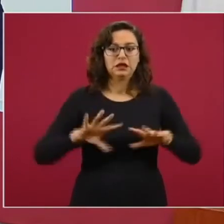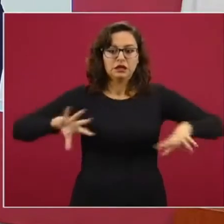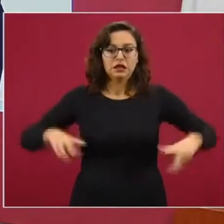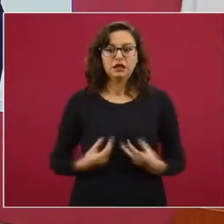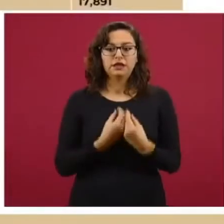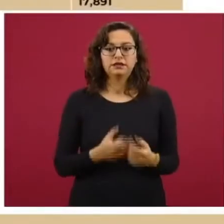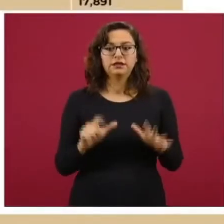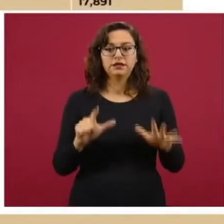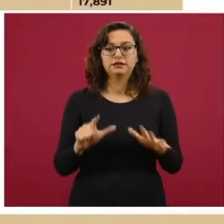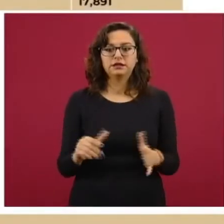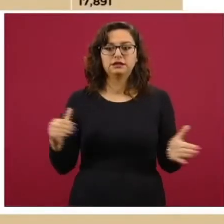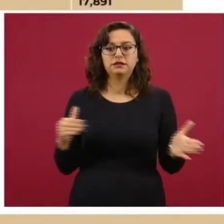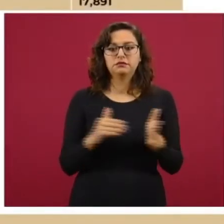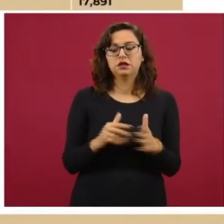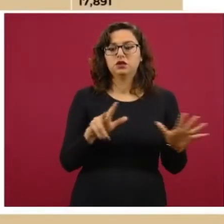17,891